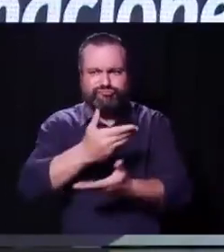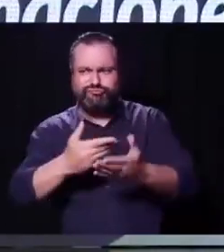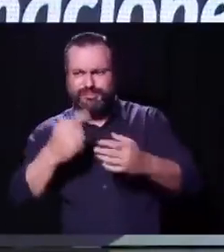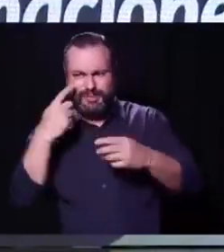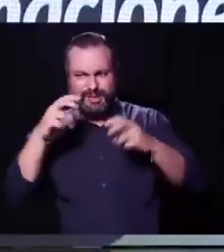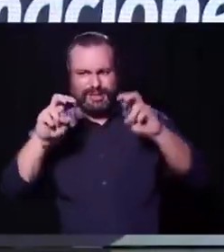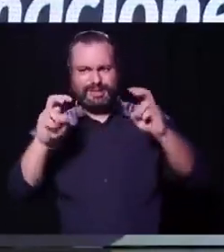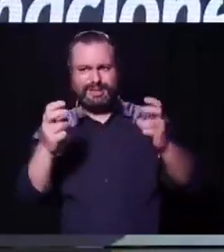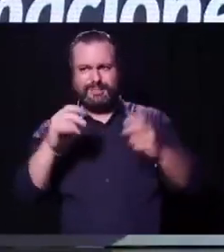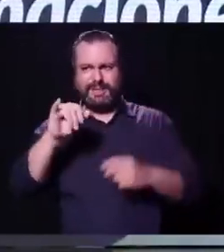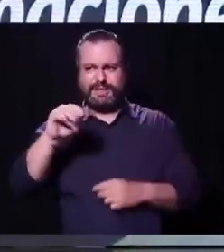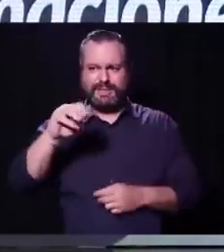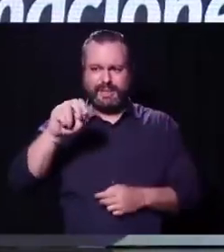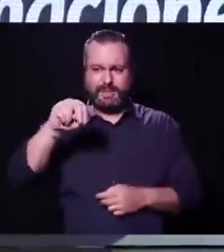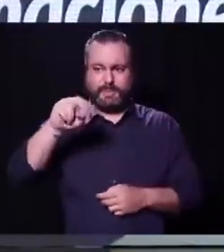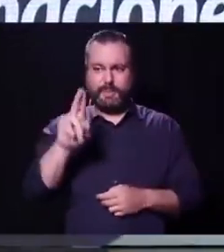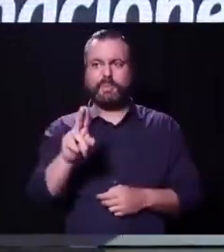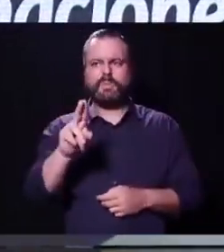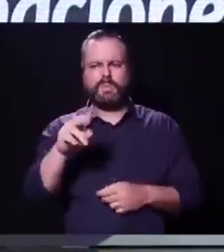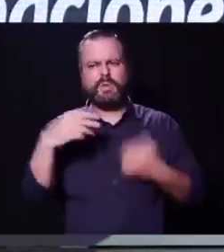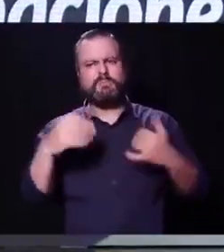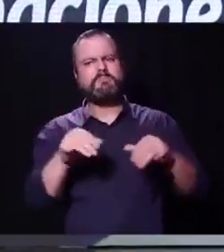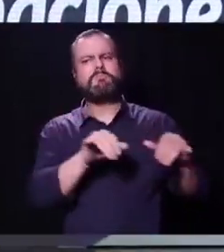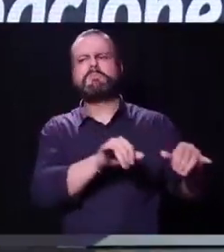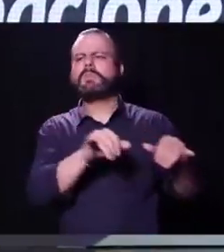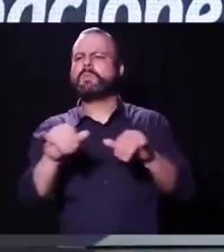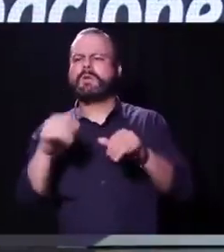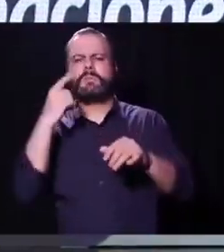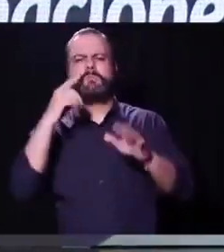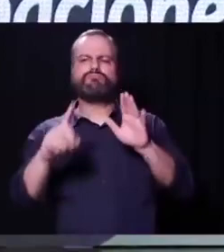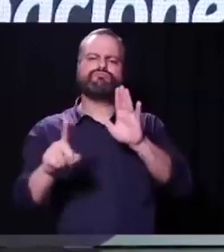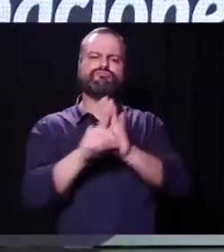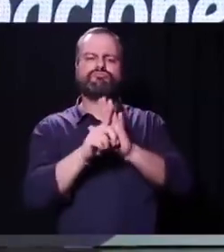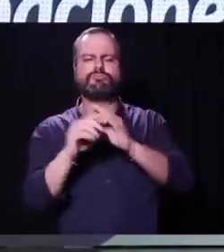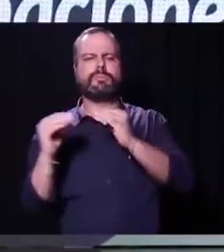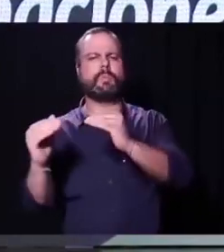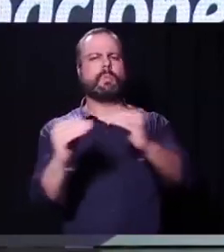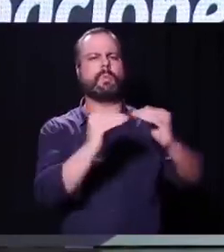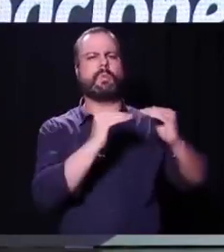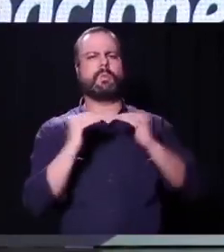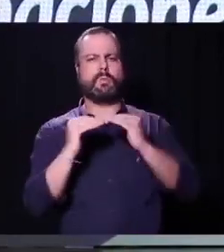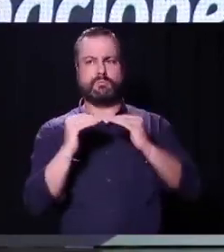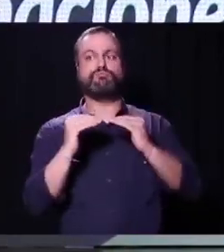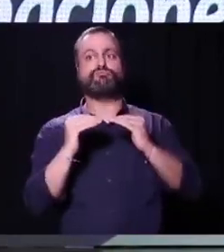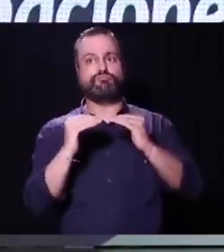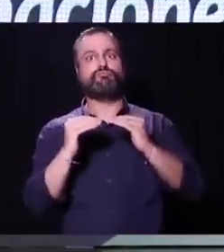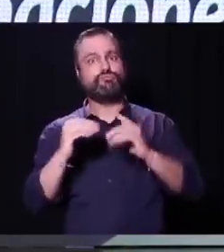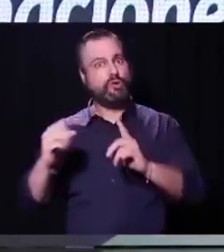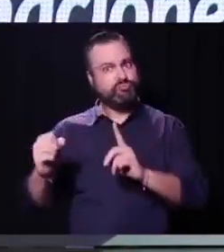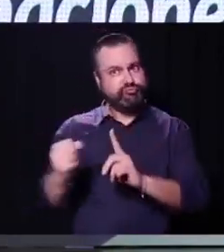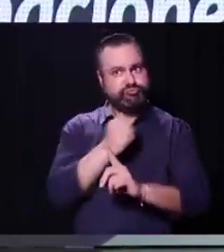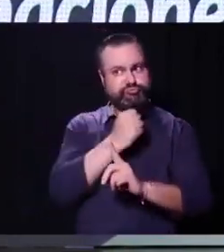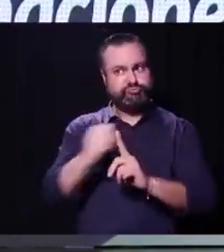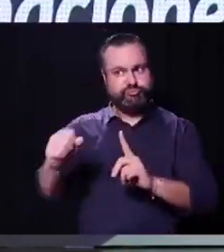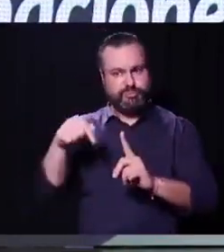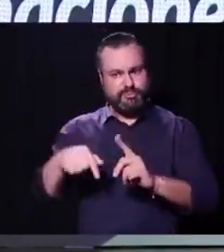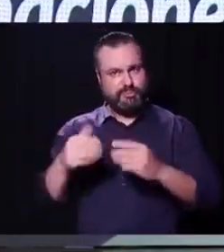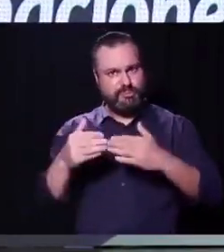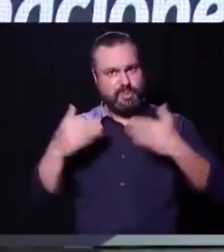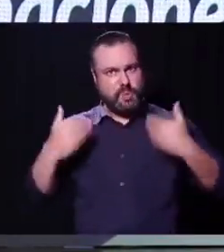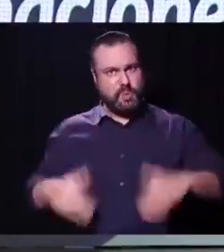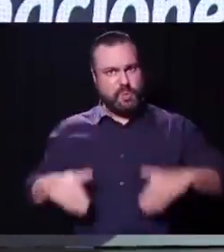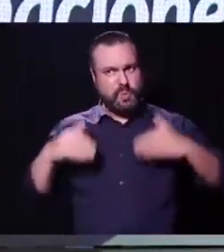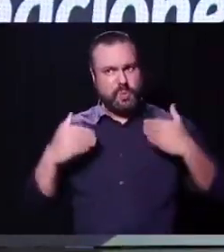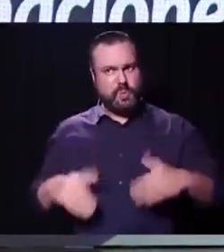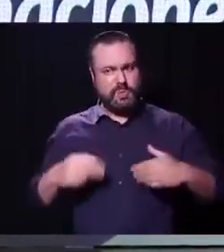no solamente de la igualdad de salario, sino también el tema de la violencia doméstica que ha estado en aumento. Ella ha hecho un